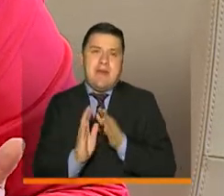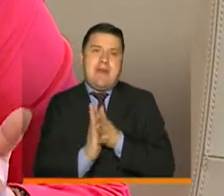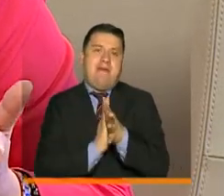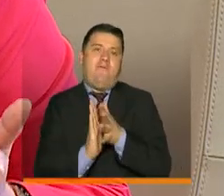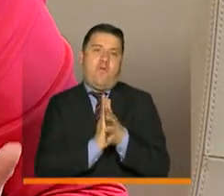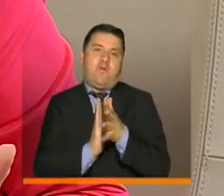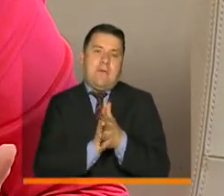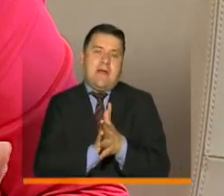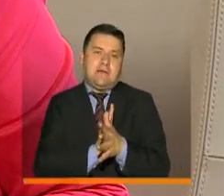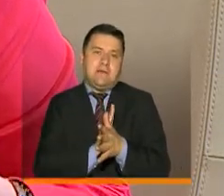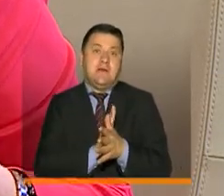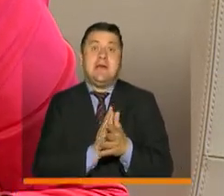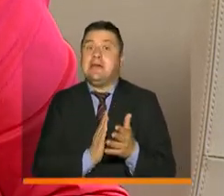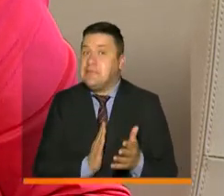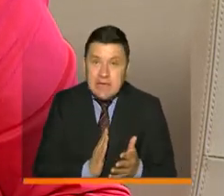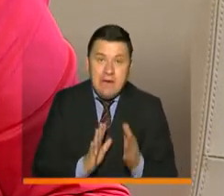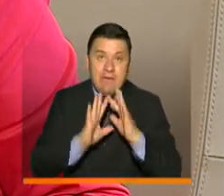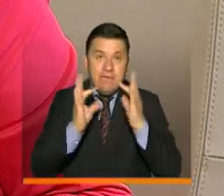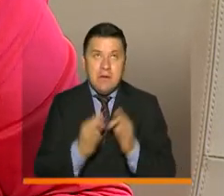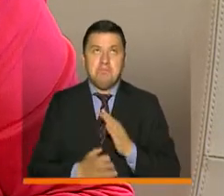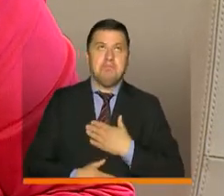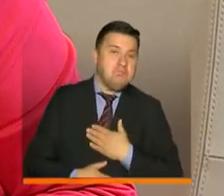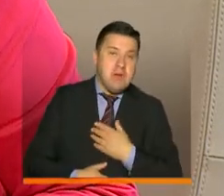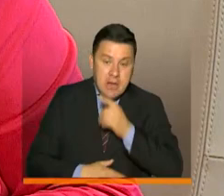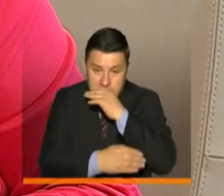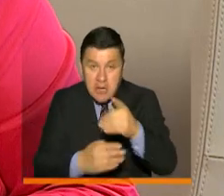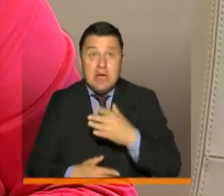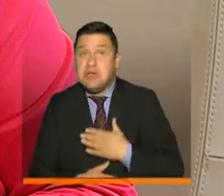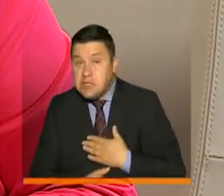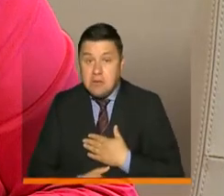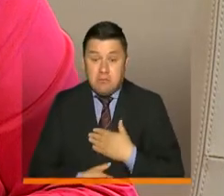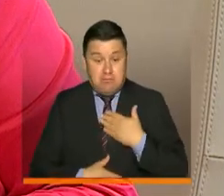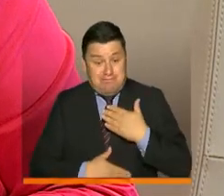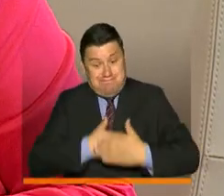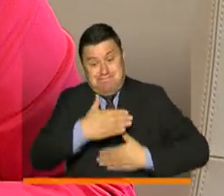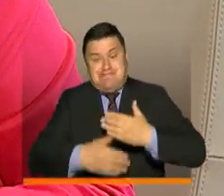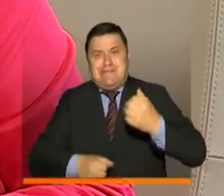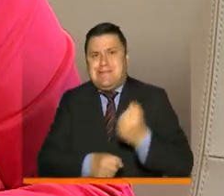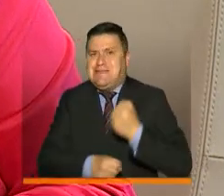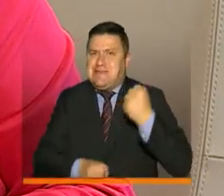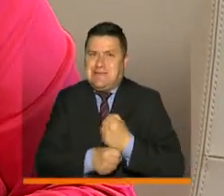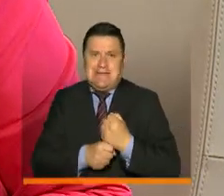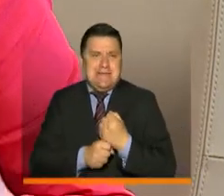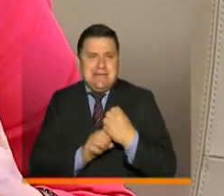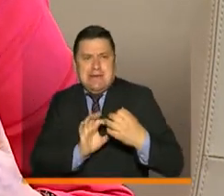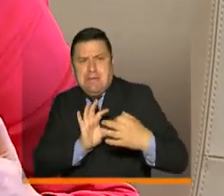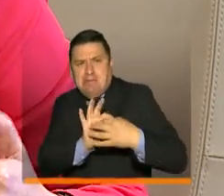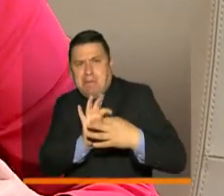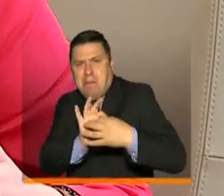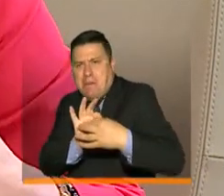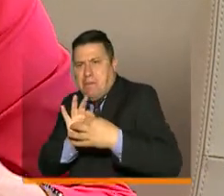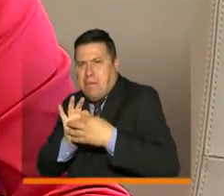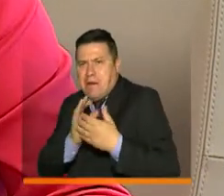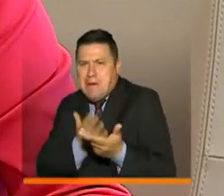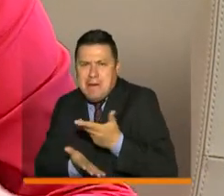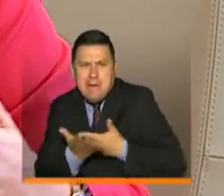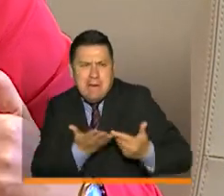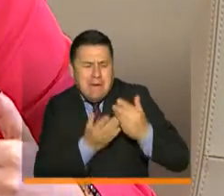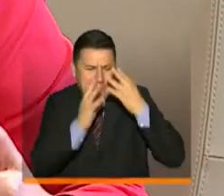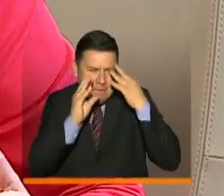información y el consentimiento de las familias y de los niños. Este es un proceso que se trabaja colegiadamente y creo que así vamos como